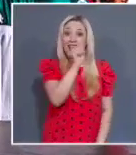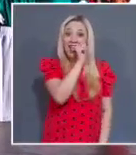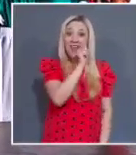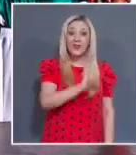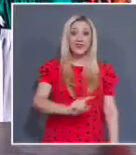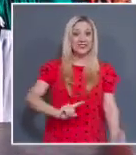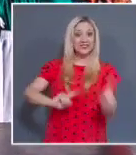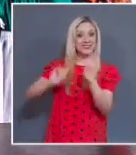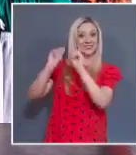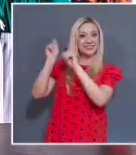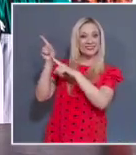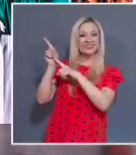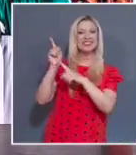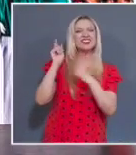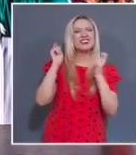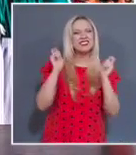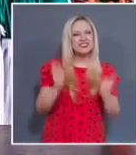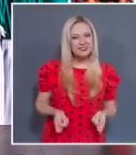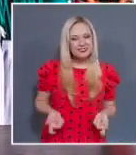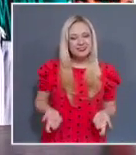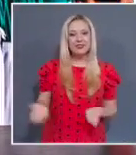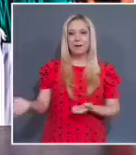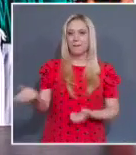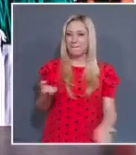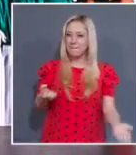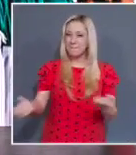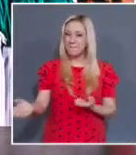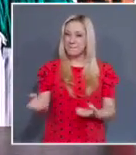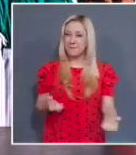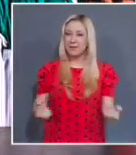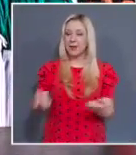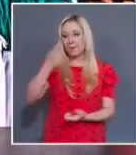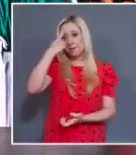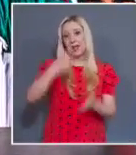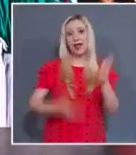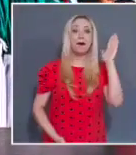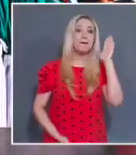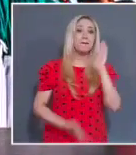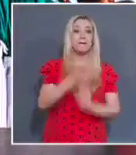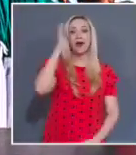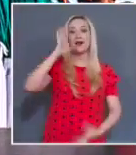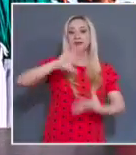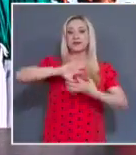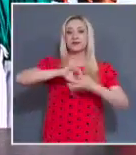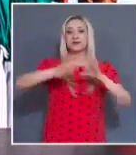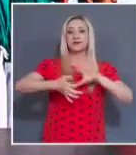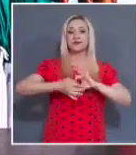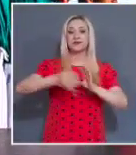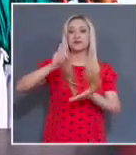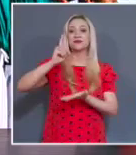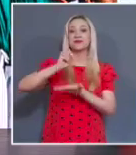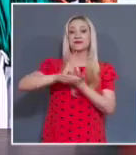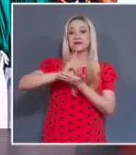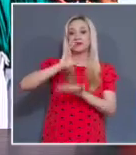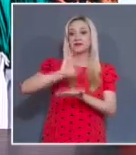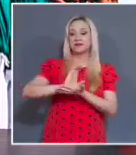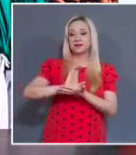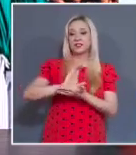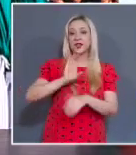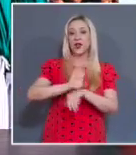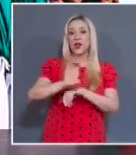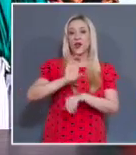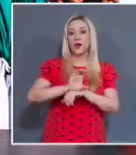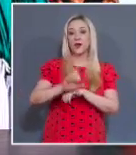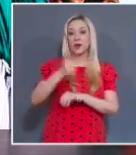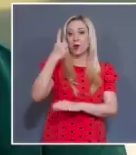encuentra en un intenso entrenamiento rumbo a los Juegos Panamericanos de Colombia el próximo mes.